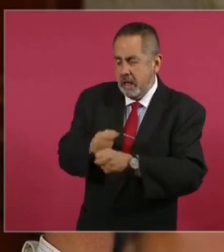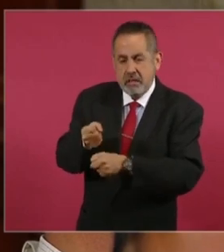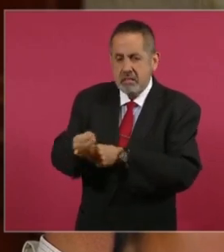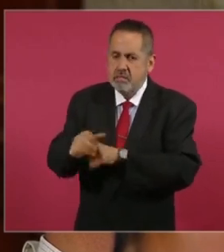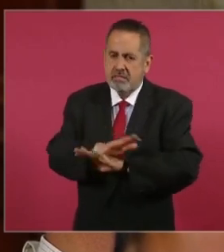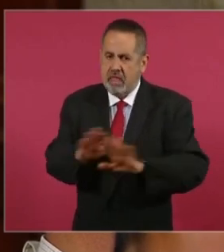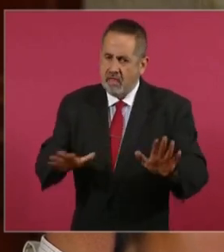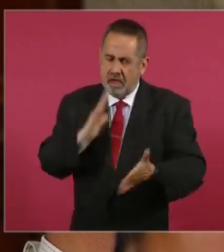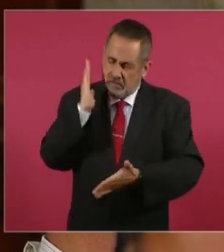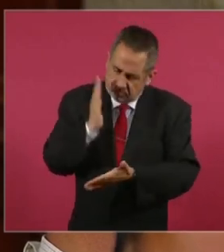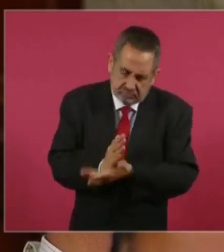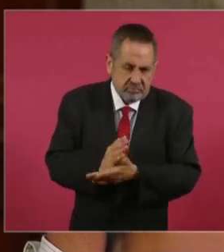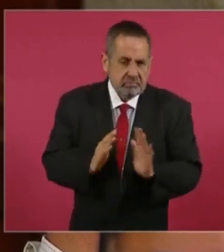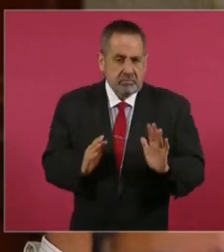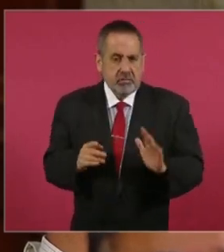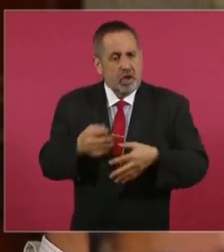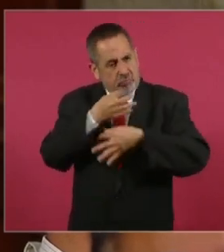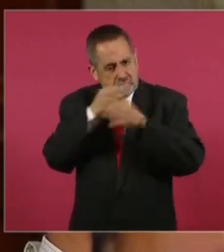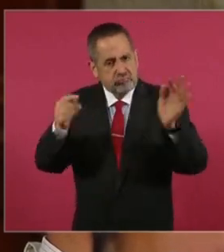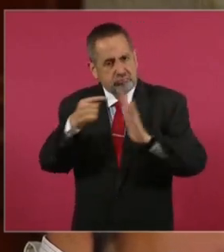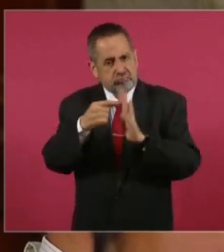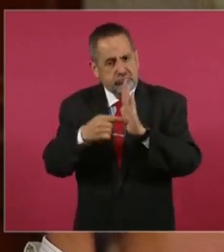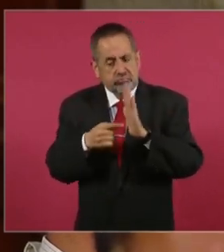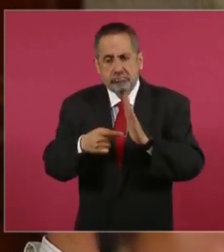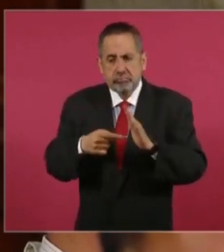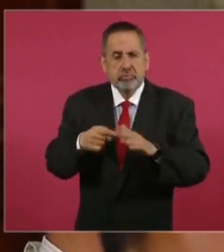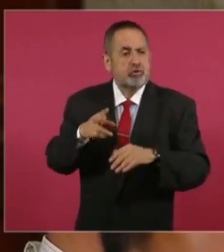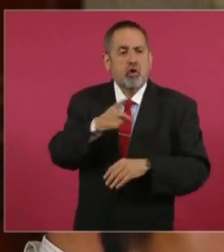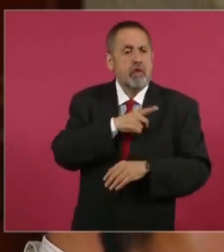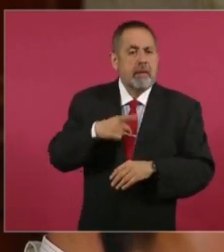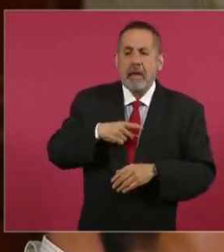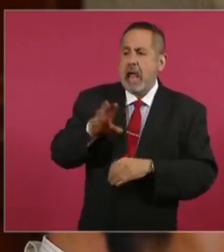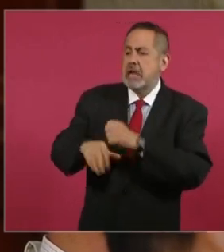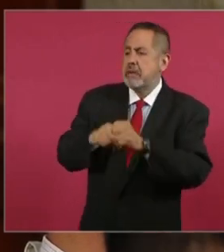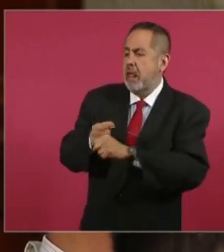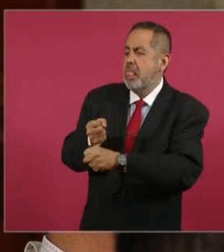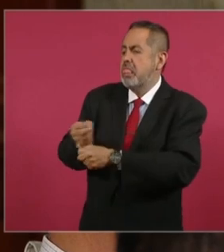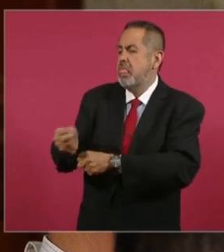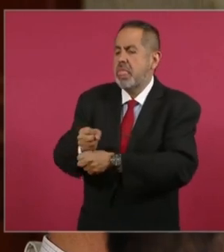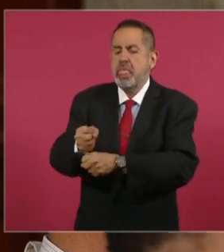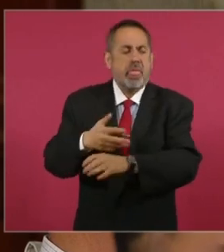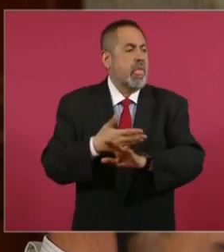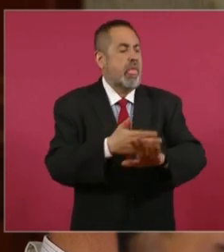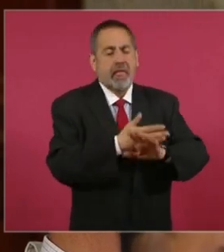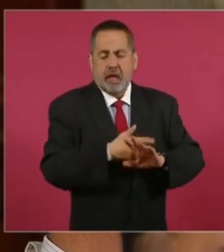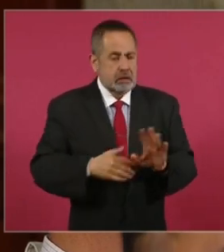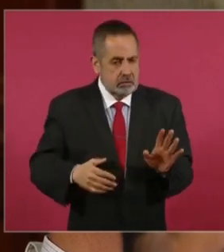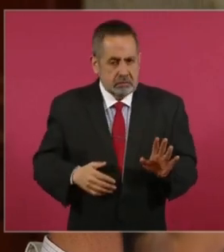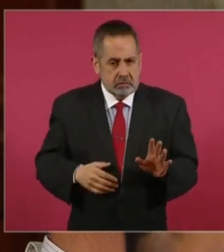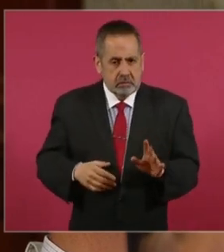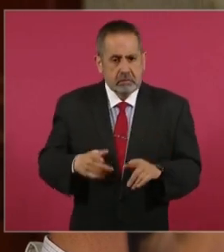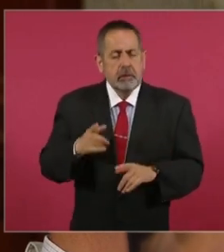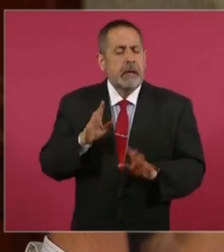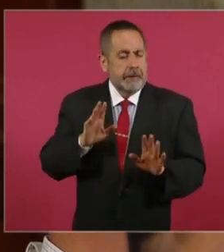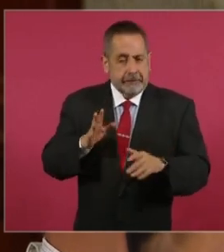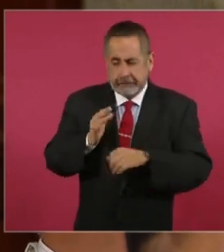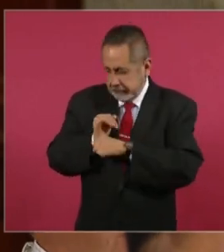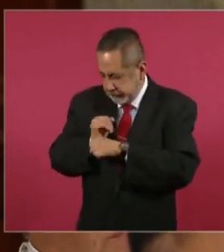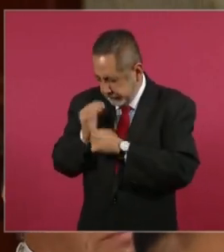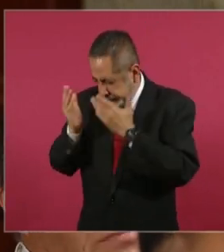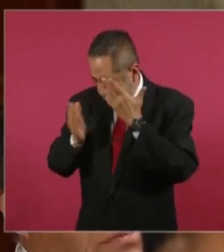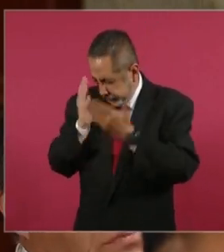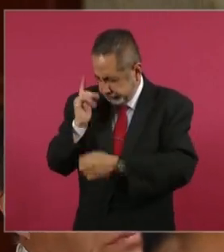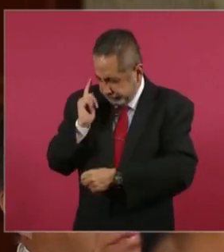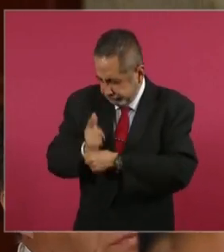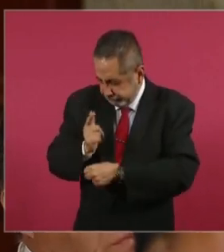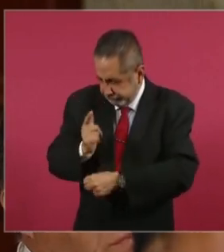prevención del delito y por ser generadora de conductas antisociales. El conocimiento, basado en rigurosos estudios, dan